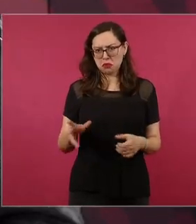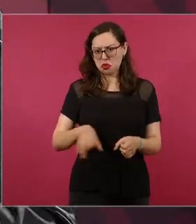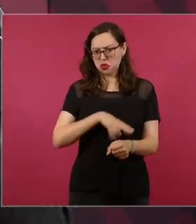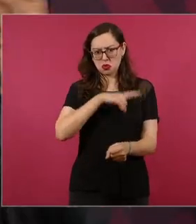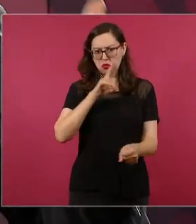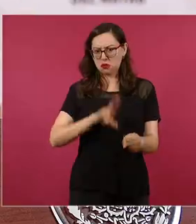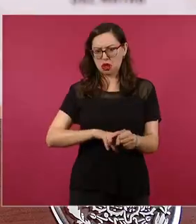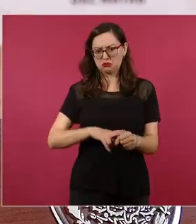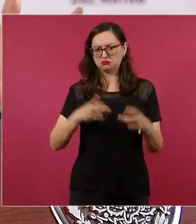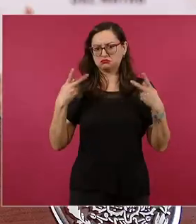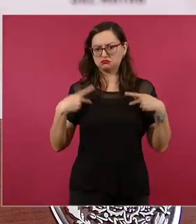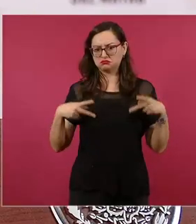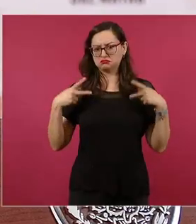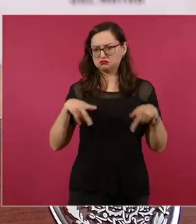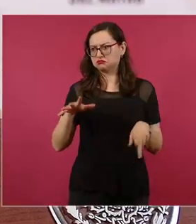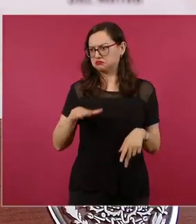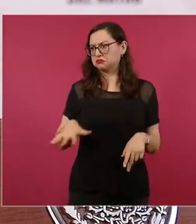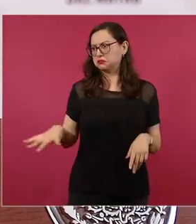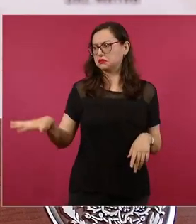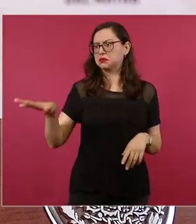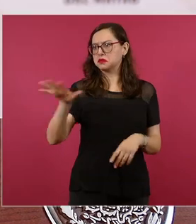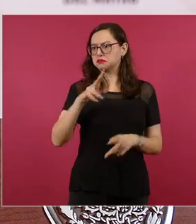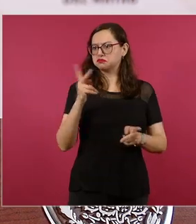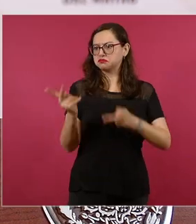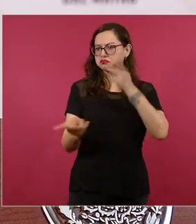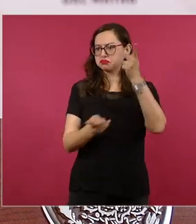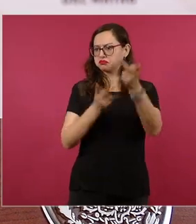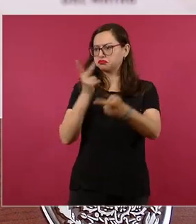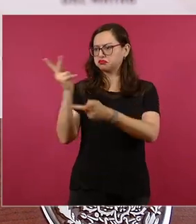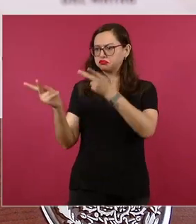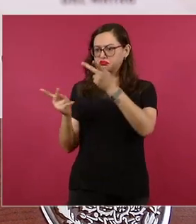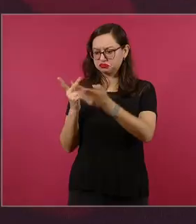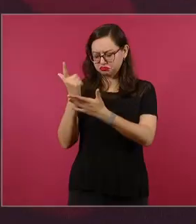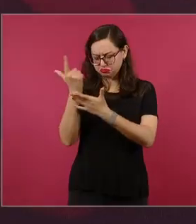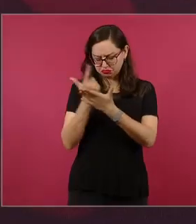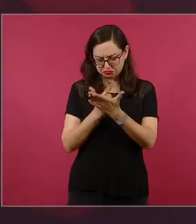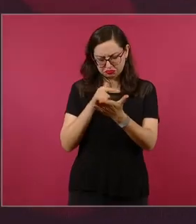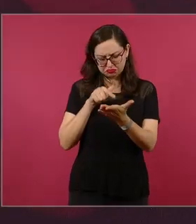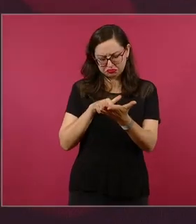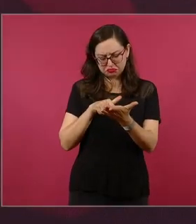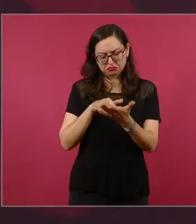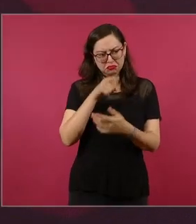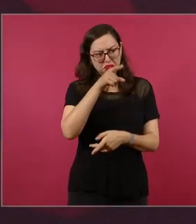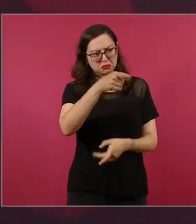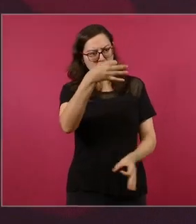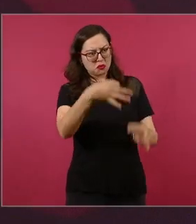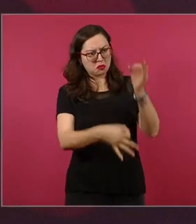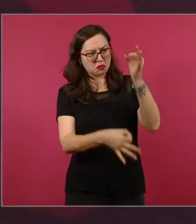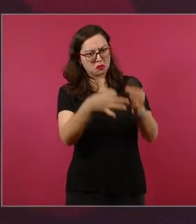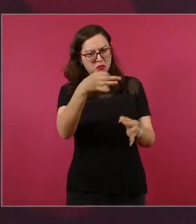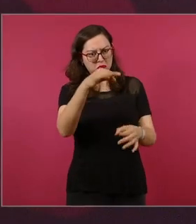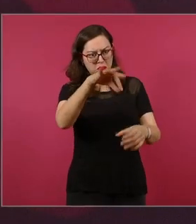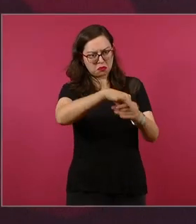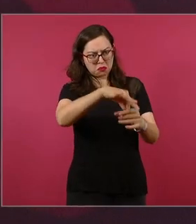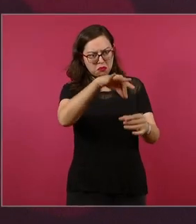la gente esté a favor de que se lleve a cabo una